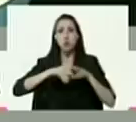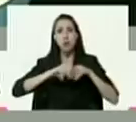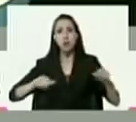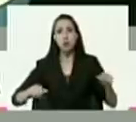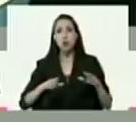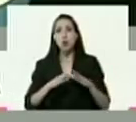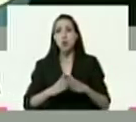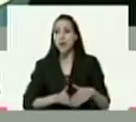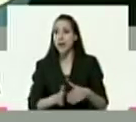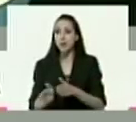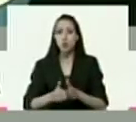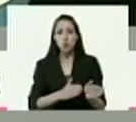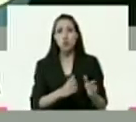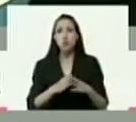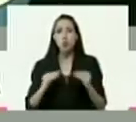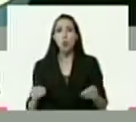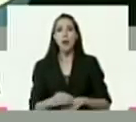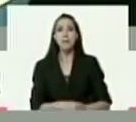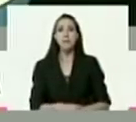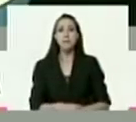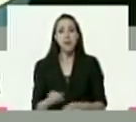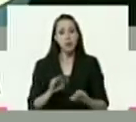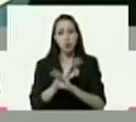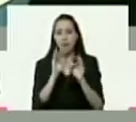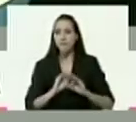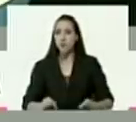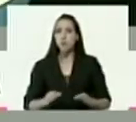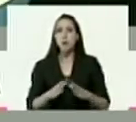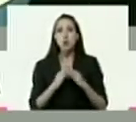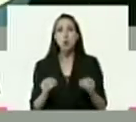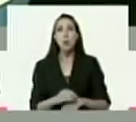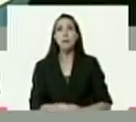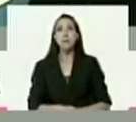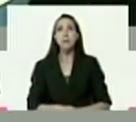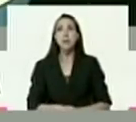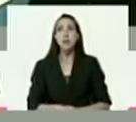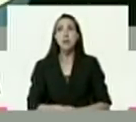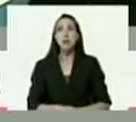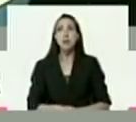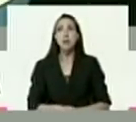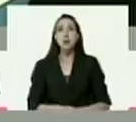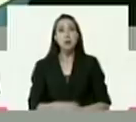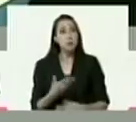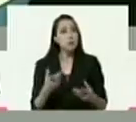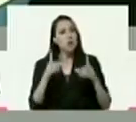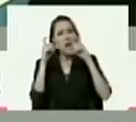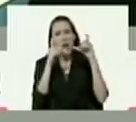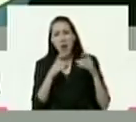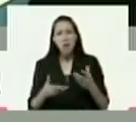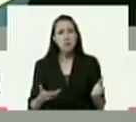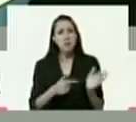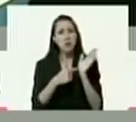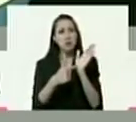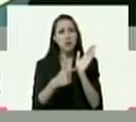las vías y de todas las maneras. Y discúlpeme que nos hayamos... ¿pudieron poner las láminas?